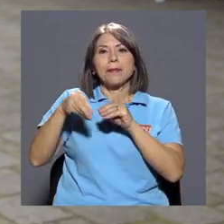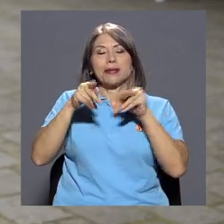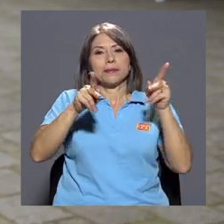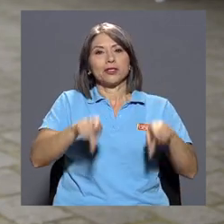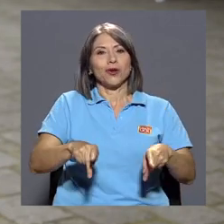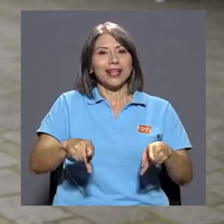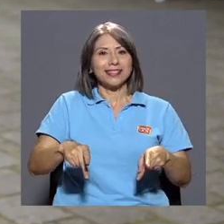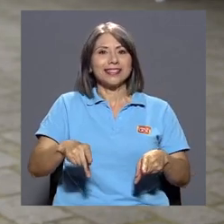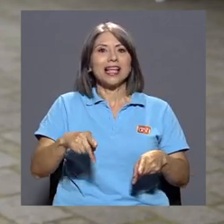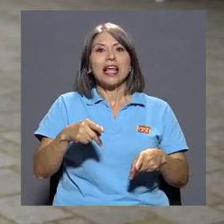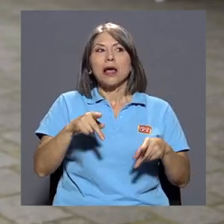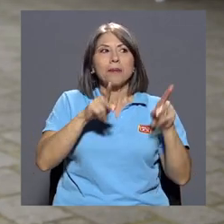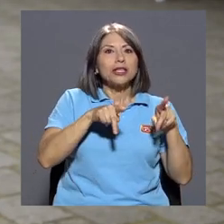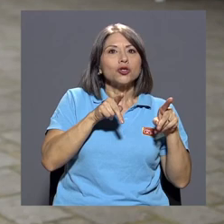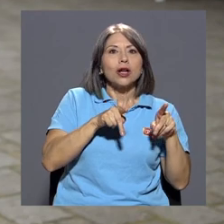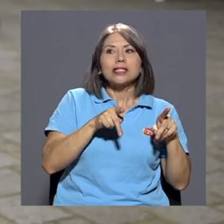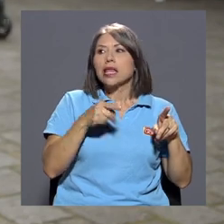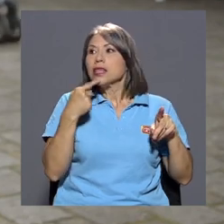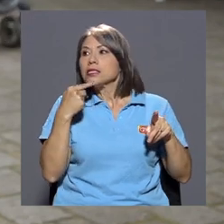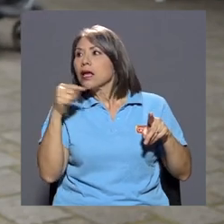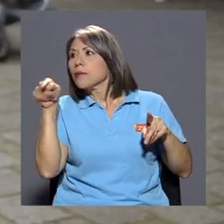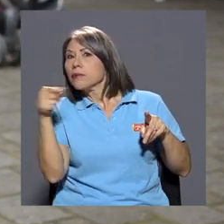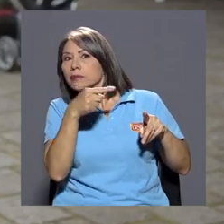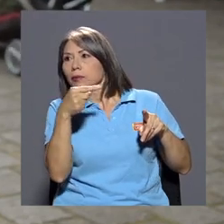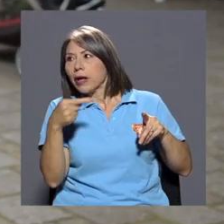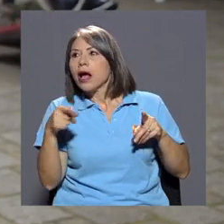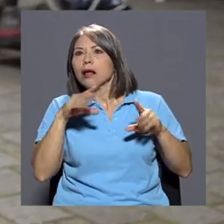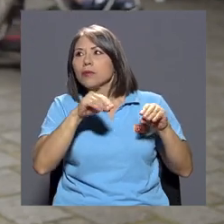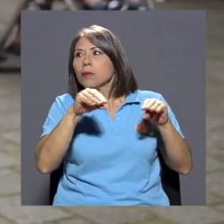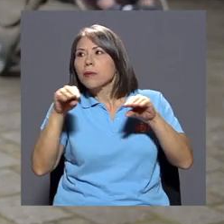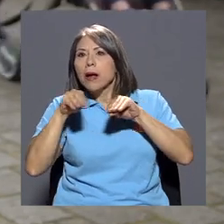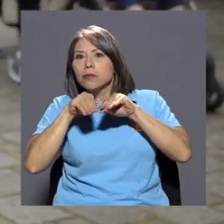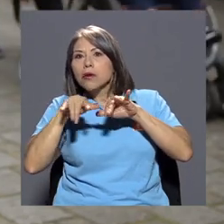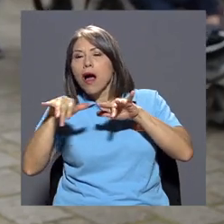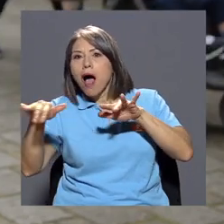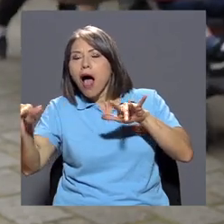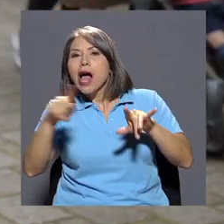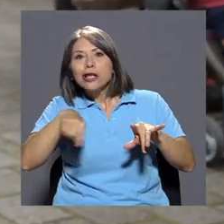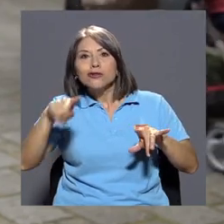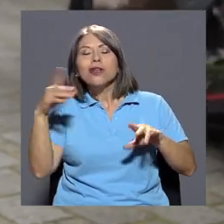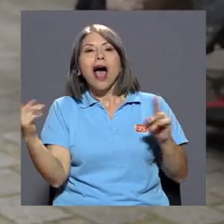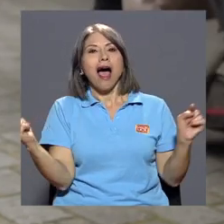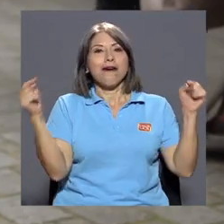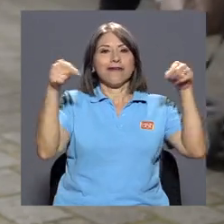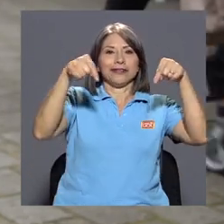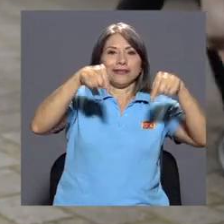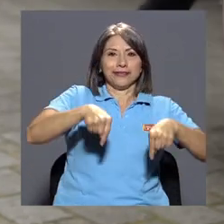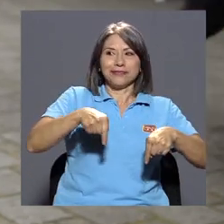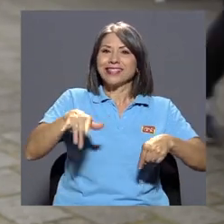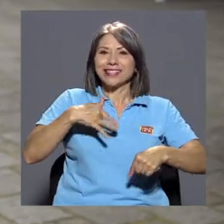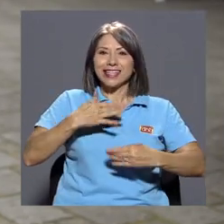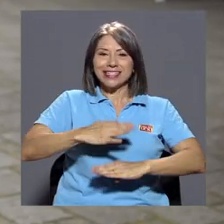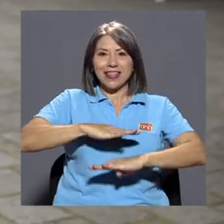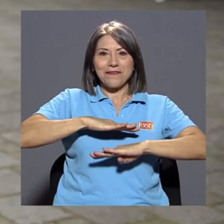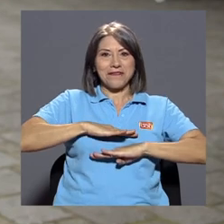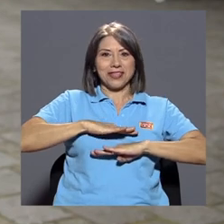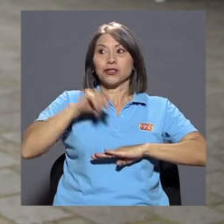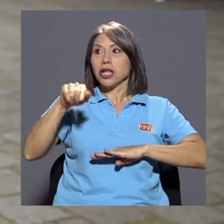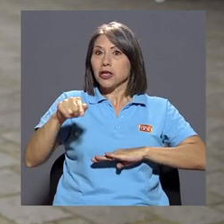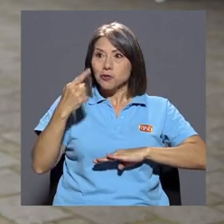Funciona mucho el de boca en boca y los clientes están muy satisfechos. Lo vemos porque siguen llegando